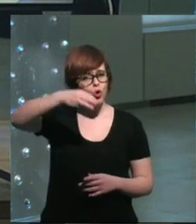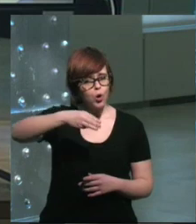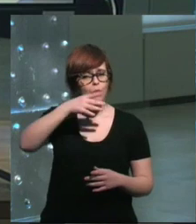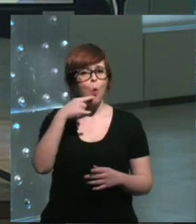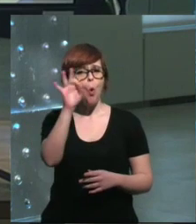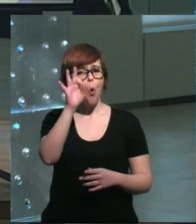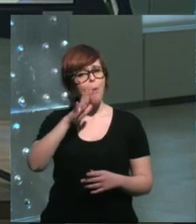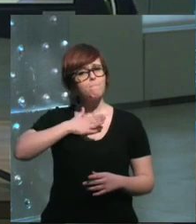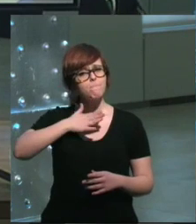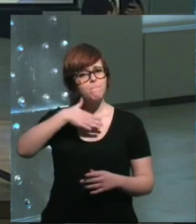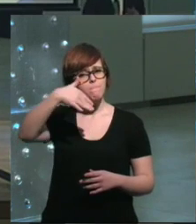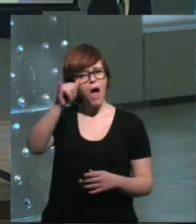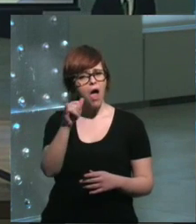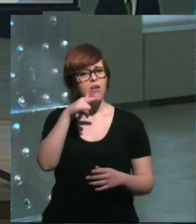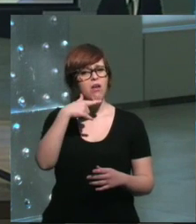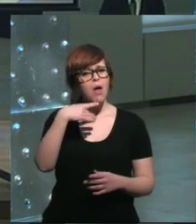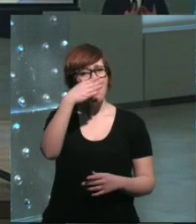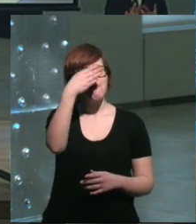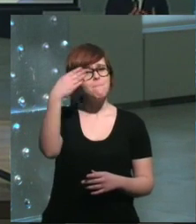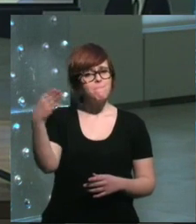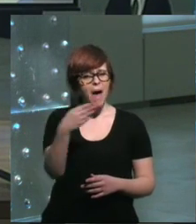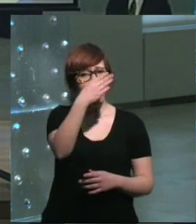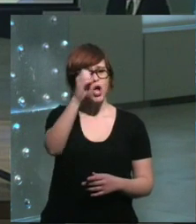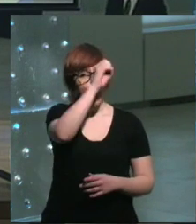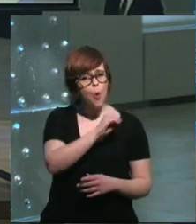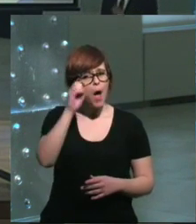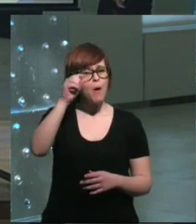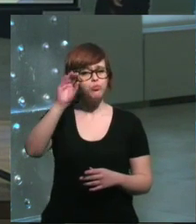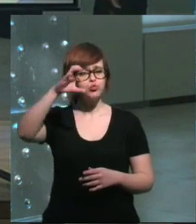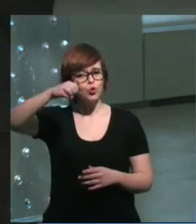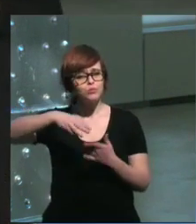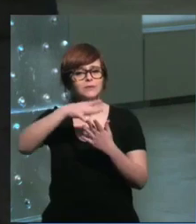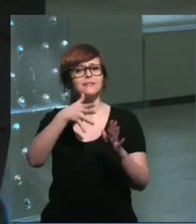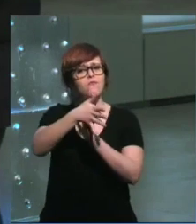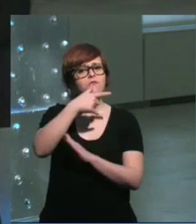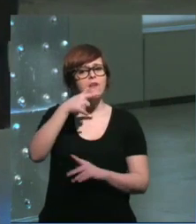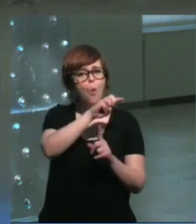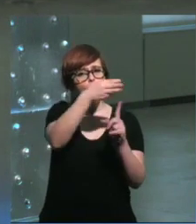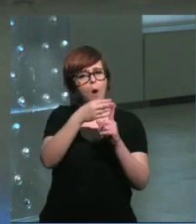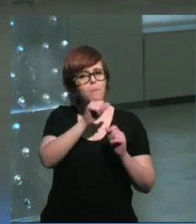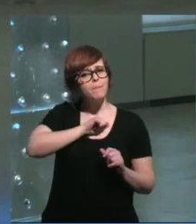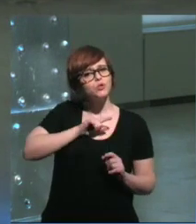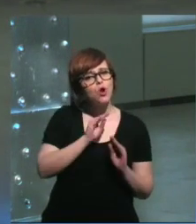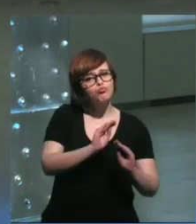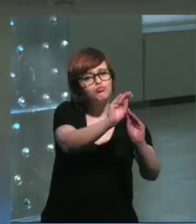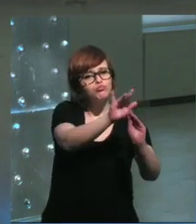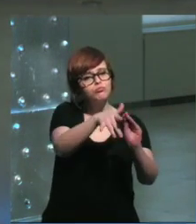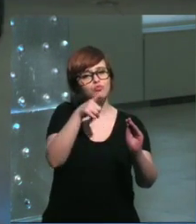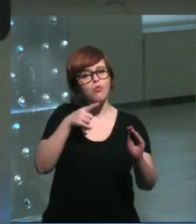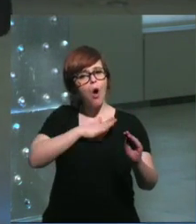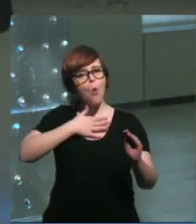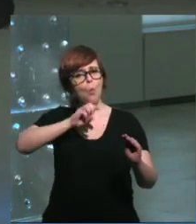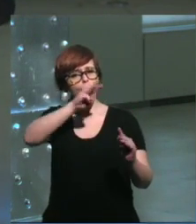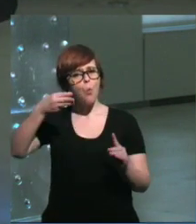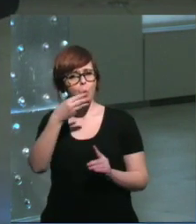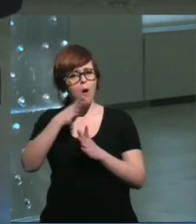mybarackobama.com, que era tu propia página web dentro de la nuestra. Y era una verdadera infraestructura tecnológica,